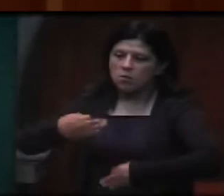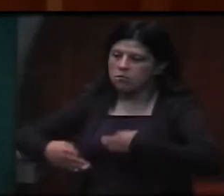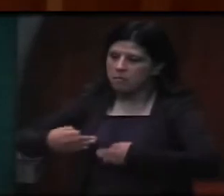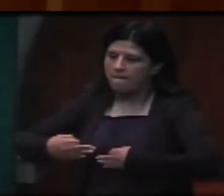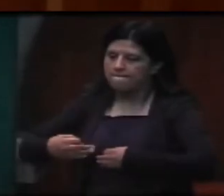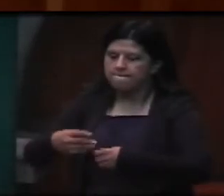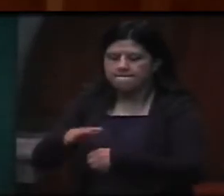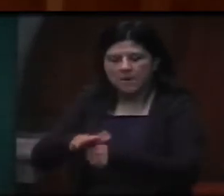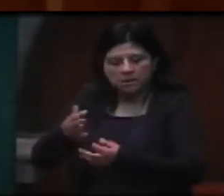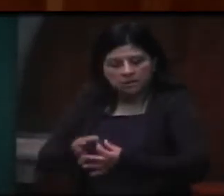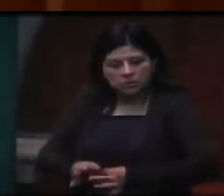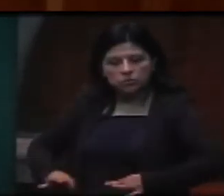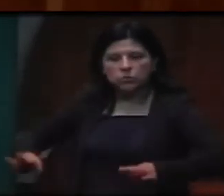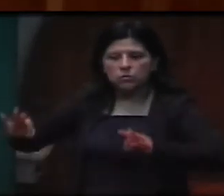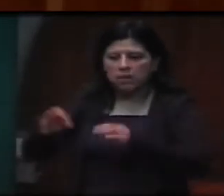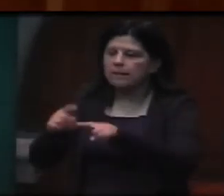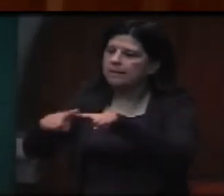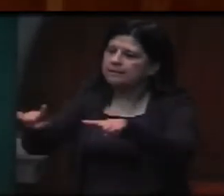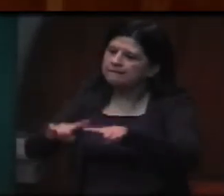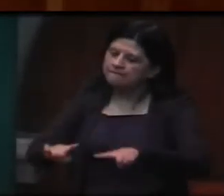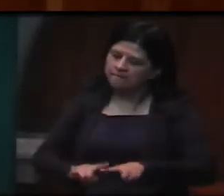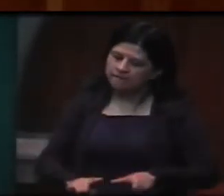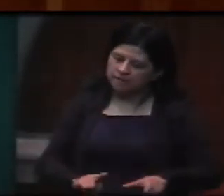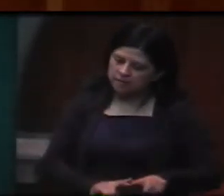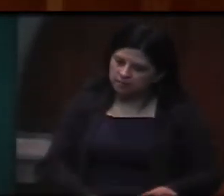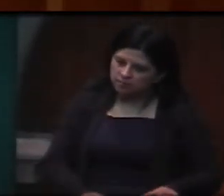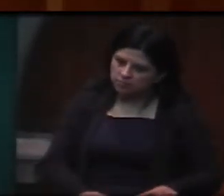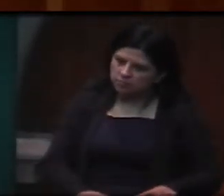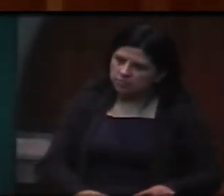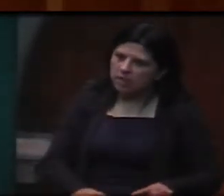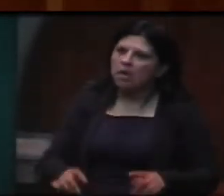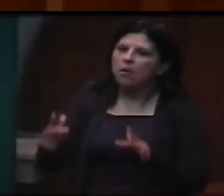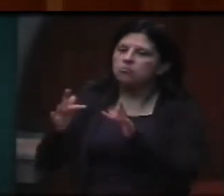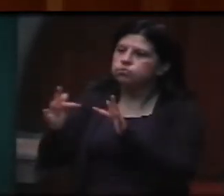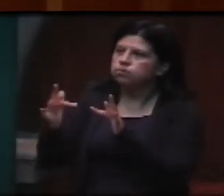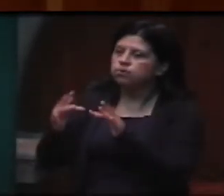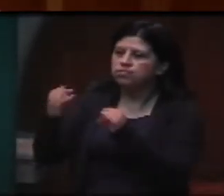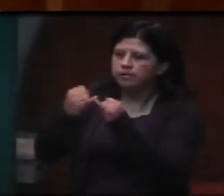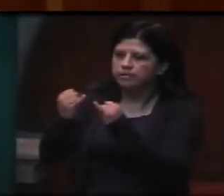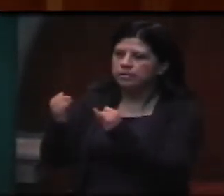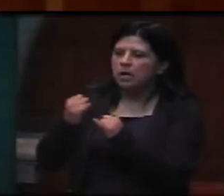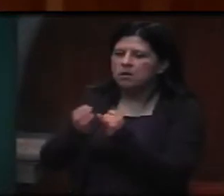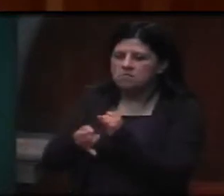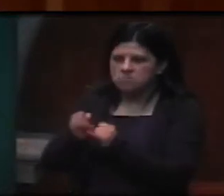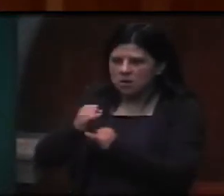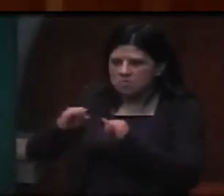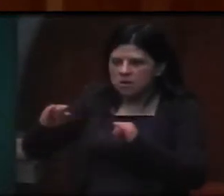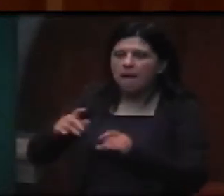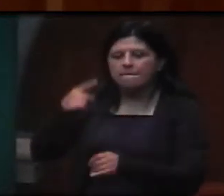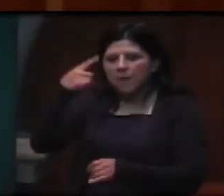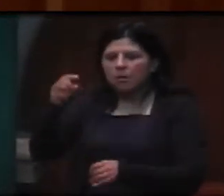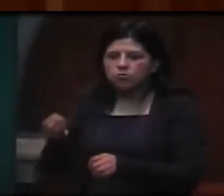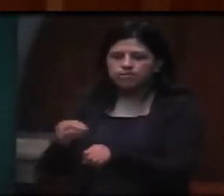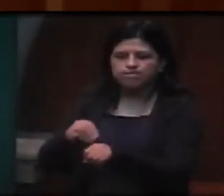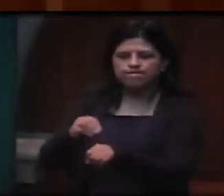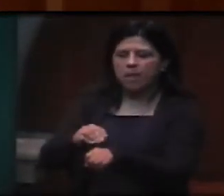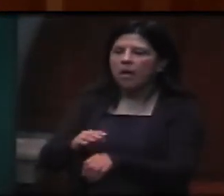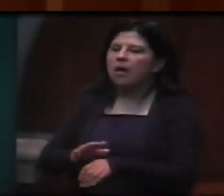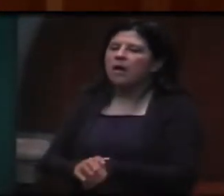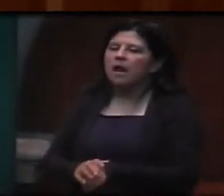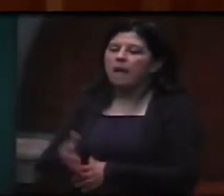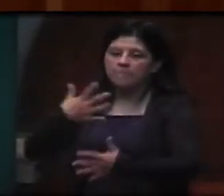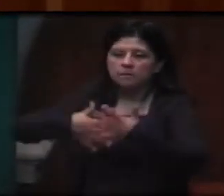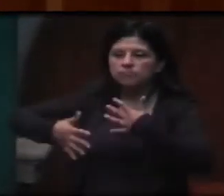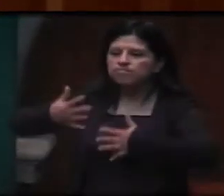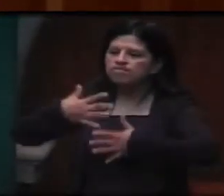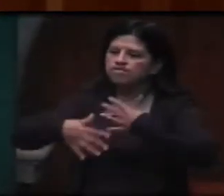las distintas plataformas sociales oficiales del Poder Legislativo, donde se deberá implementar la asistencia de la lengua de